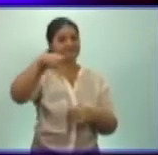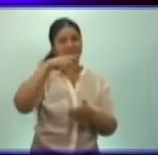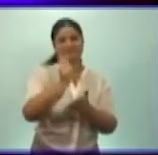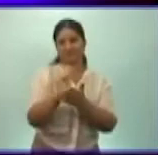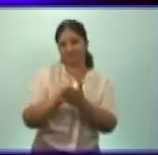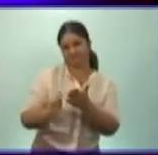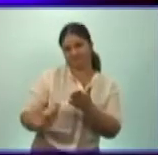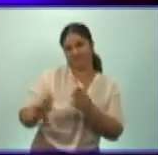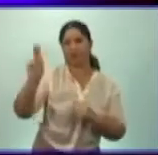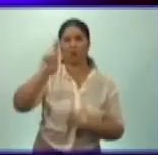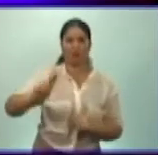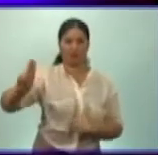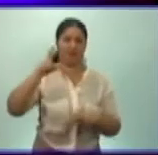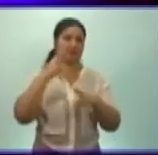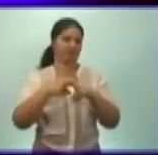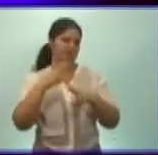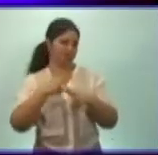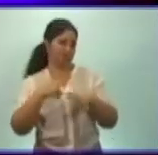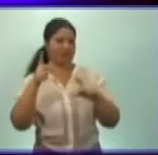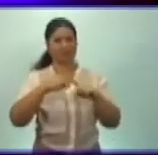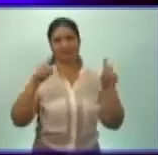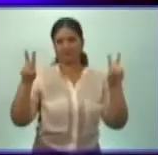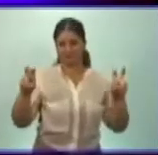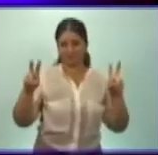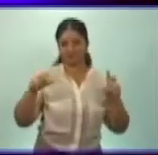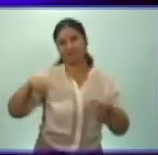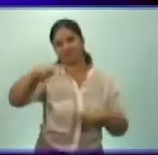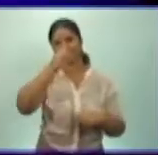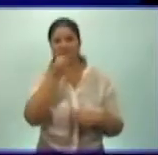del asunto de la clase.